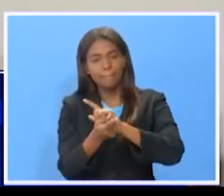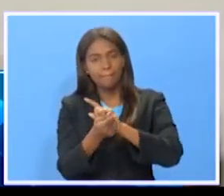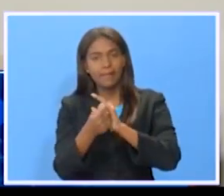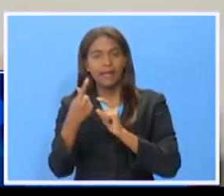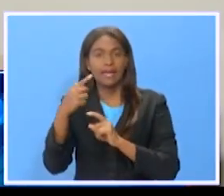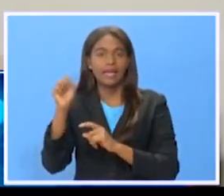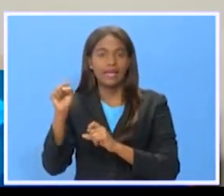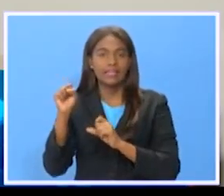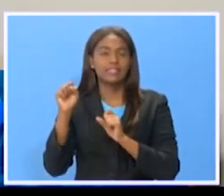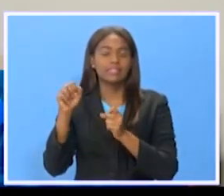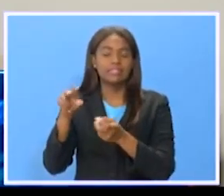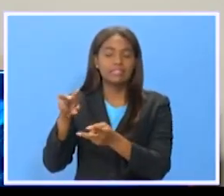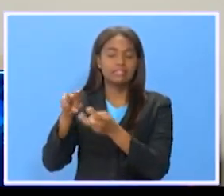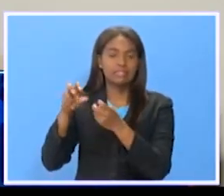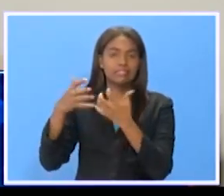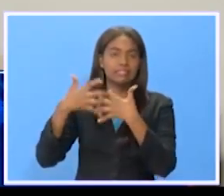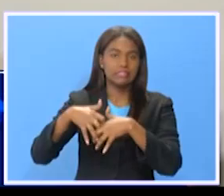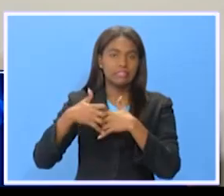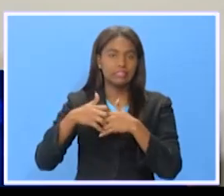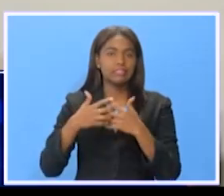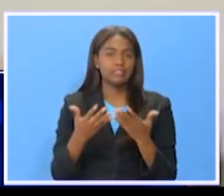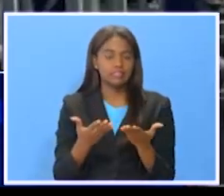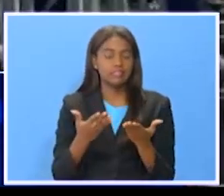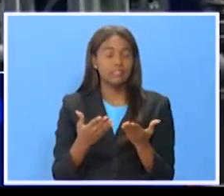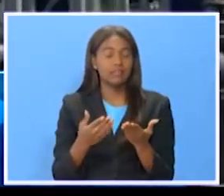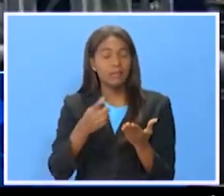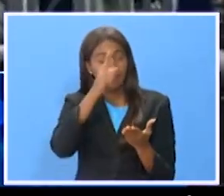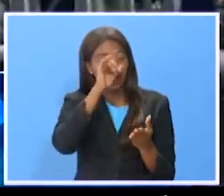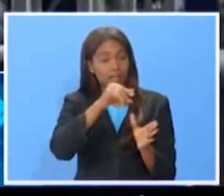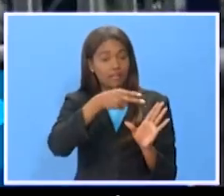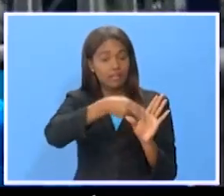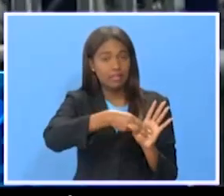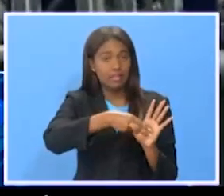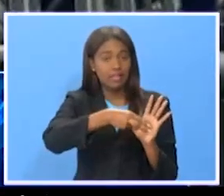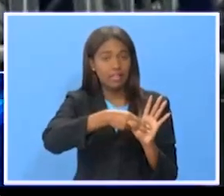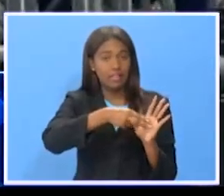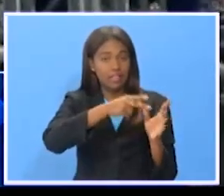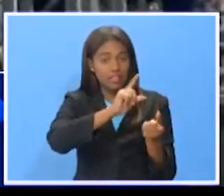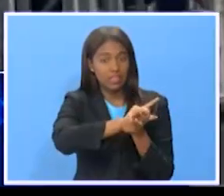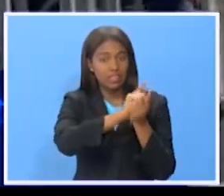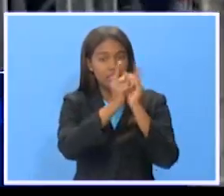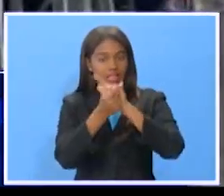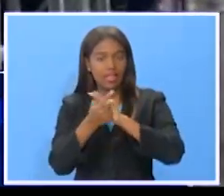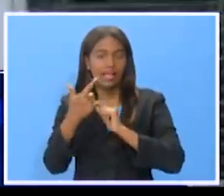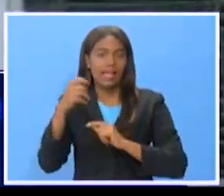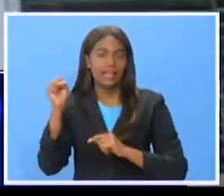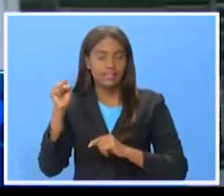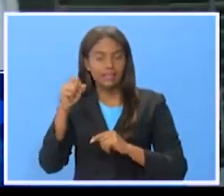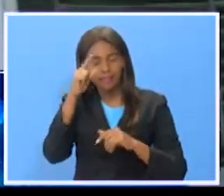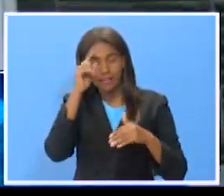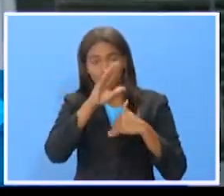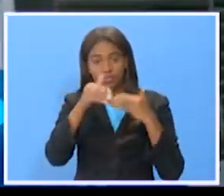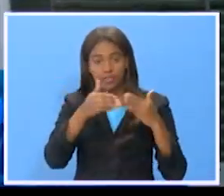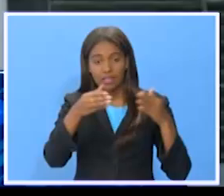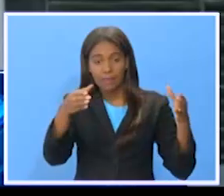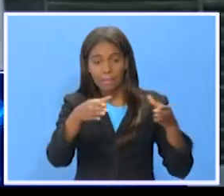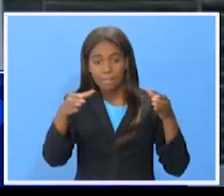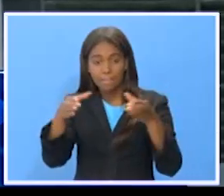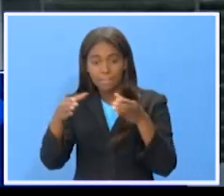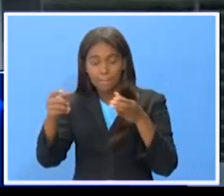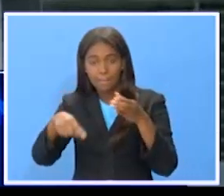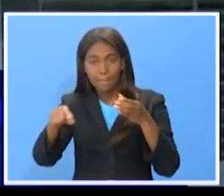generación eléctrica que funcionan con derivados de petróleo a los fines de que en lo adelante todas esas unidades de